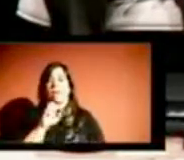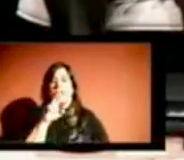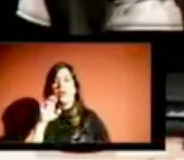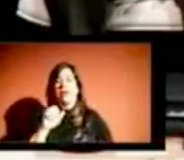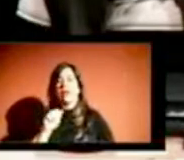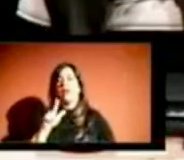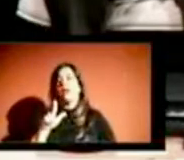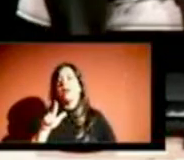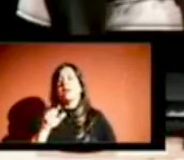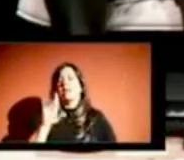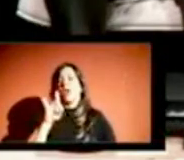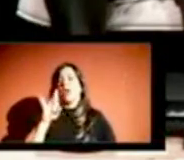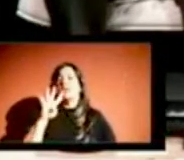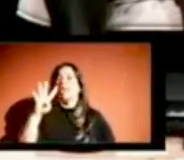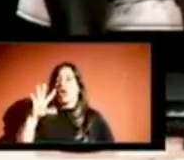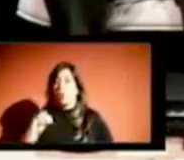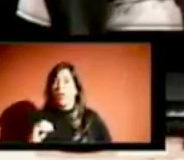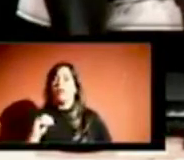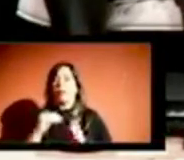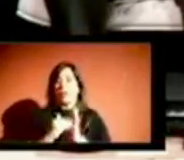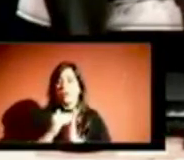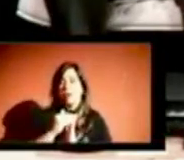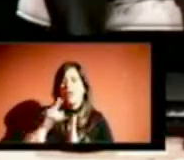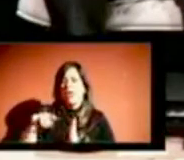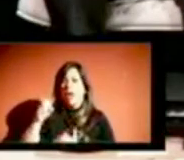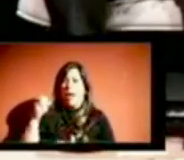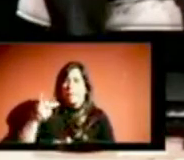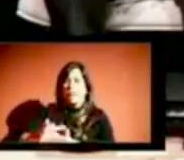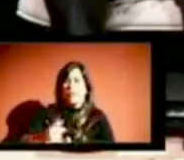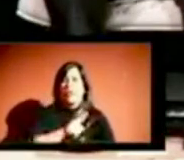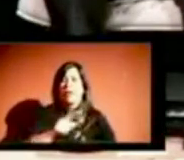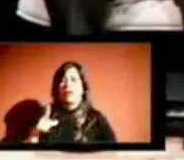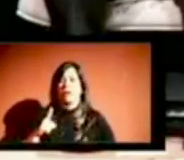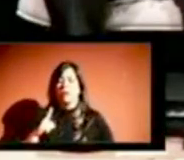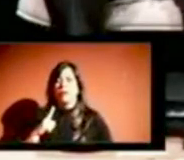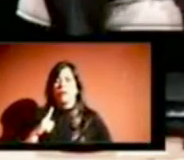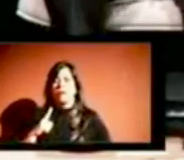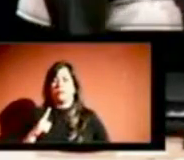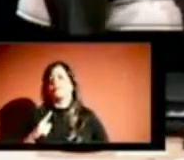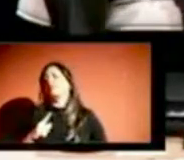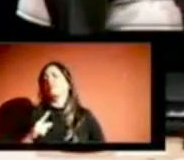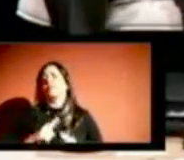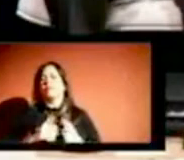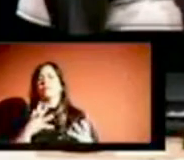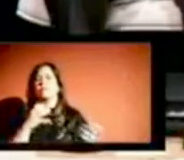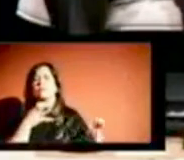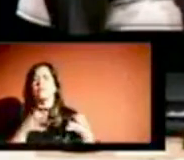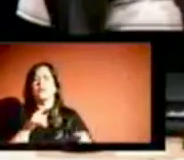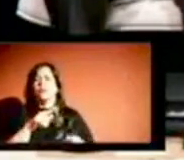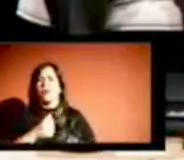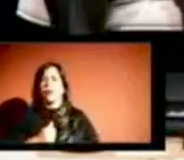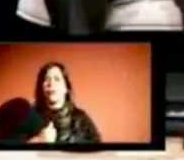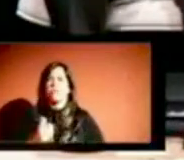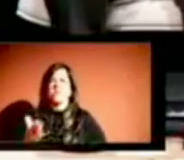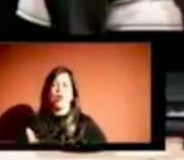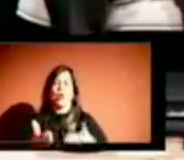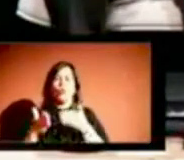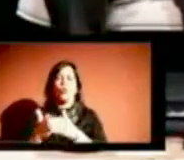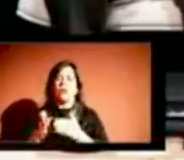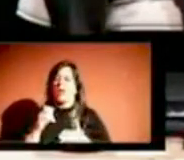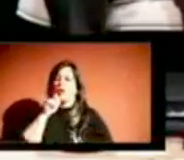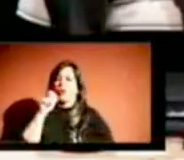50 millones que se propone a aprobar la legislatura, pero hay algo que quisiera que me explicara. Usted se manifestó en contra y dijo que no